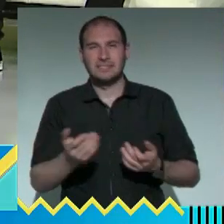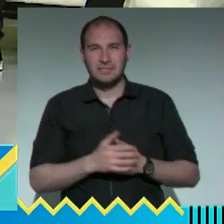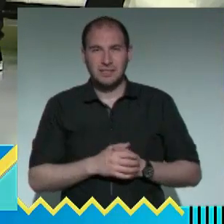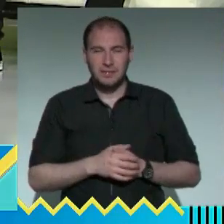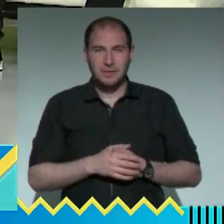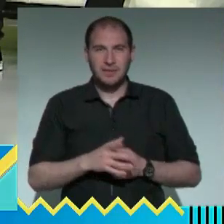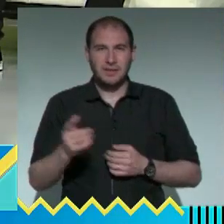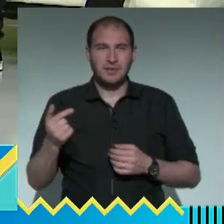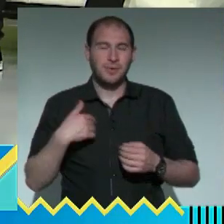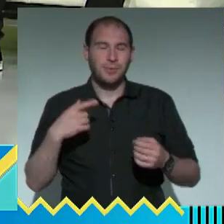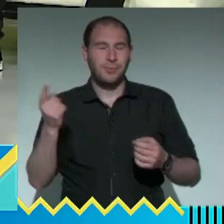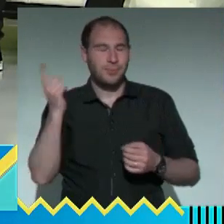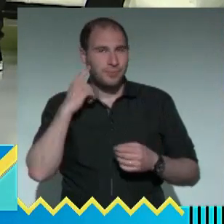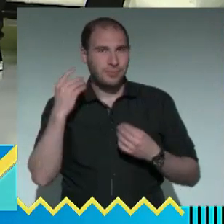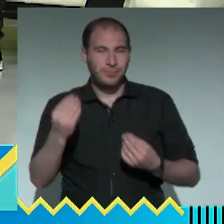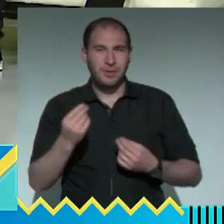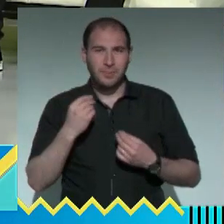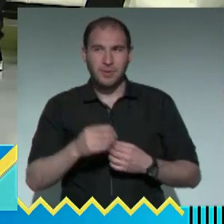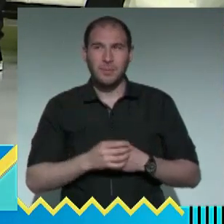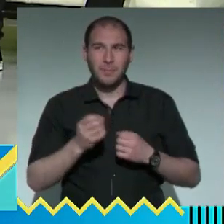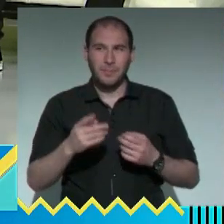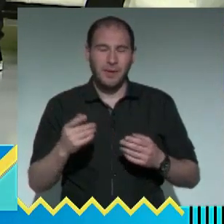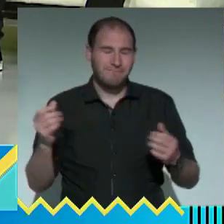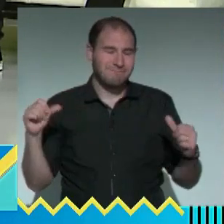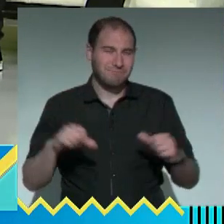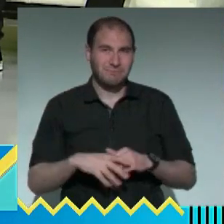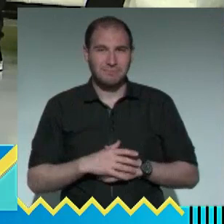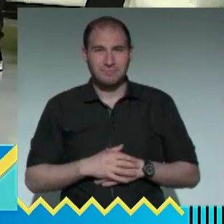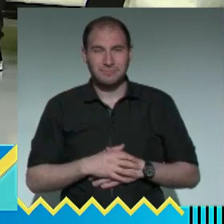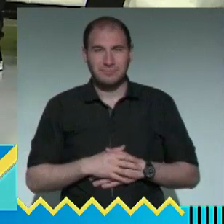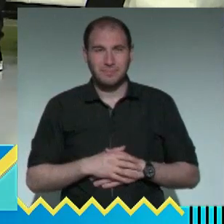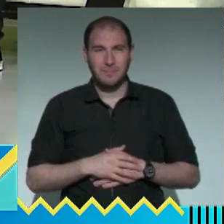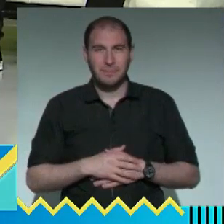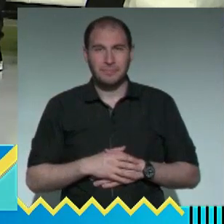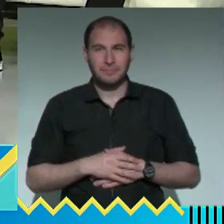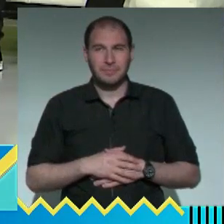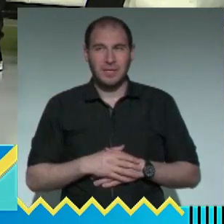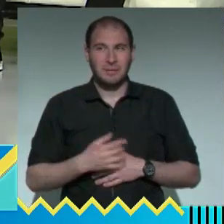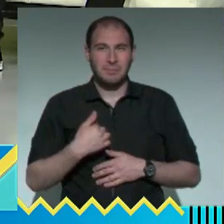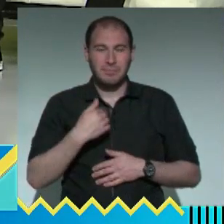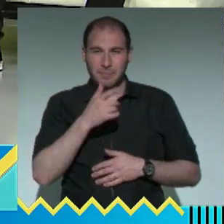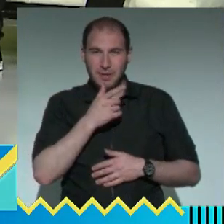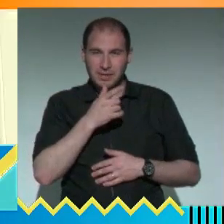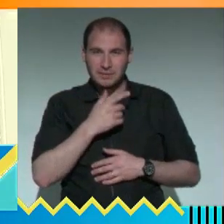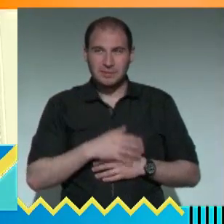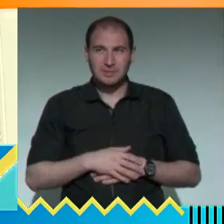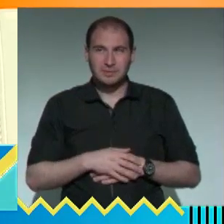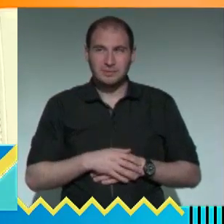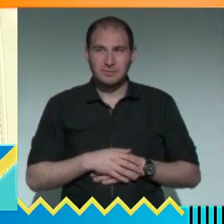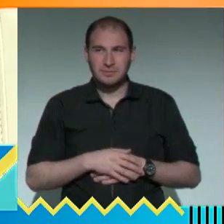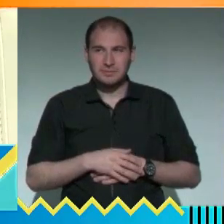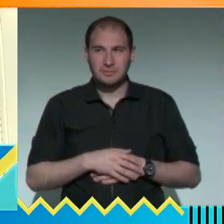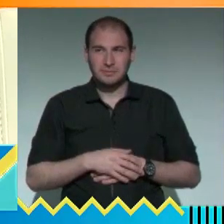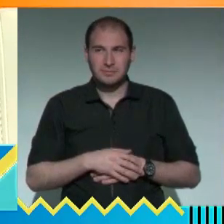¿cómo voy a estar este día escuchando esto? Porque me destruyó. Y yo creo que hay una